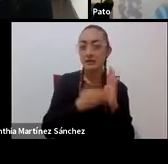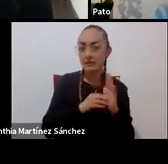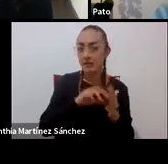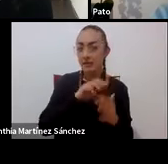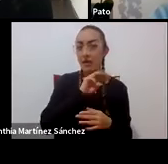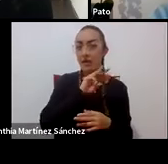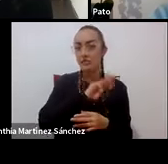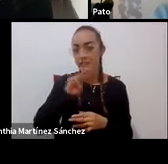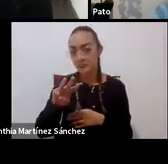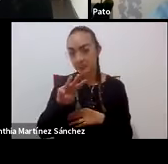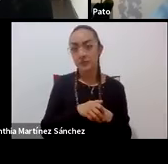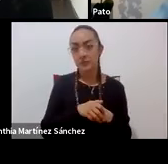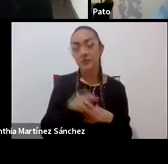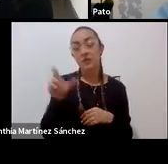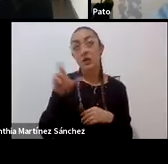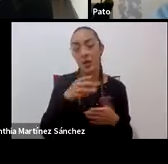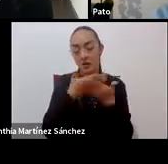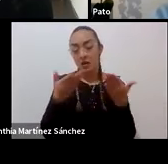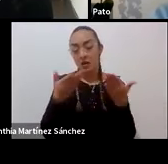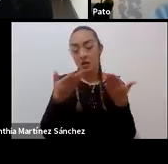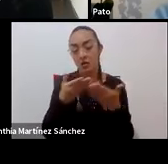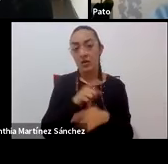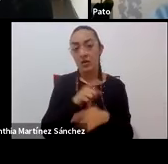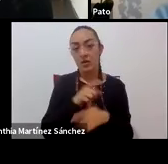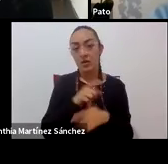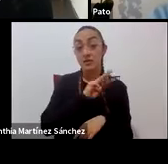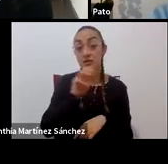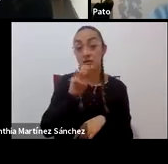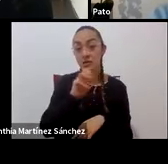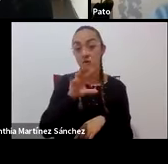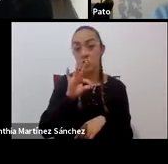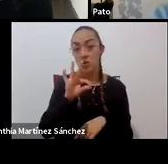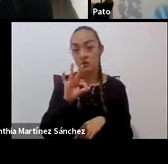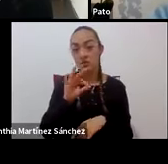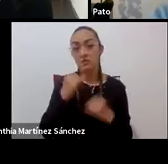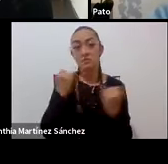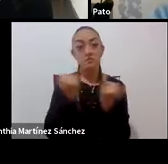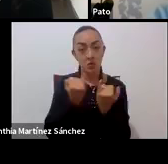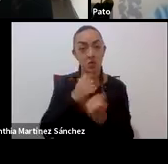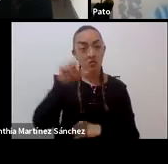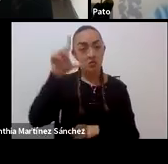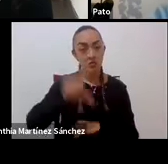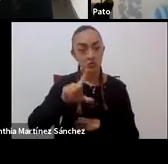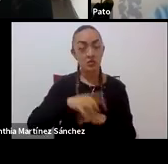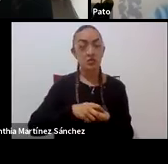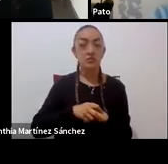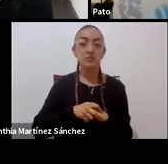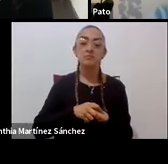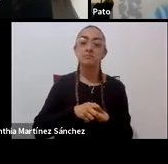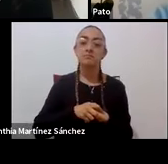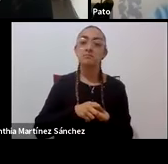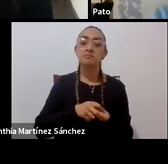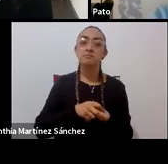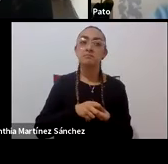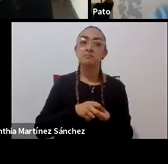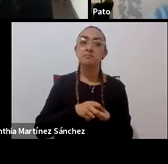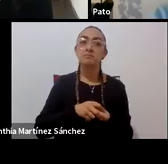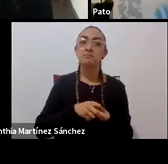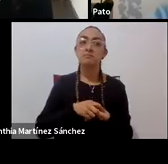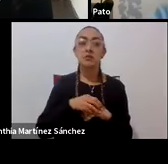son 340, y en lunes. Identificar, plantear un diálogo y empezar un